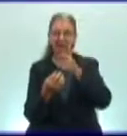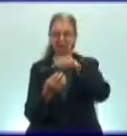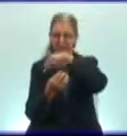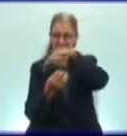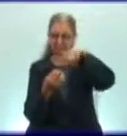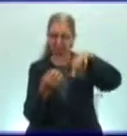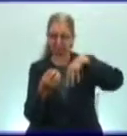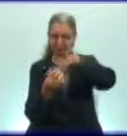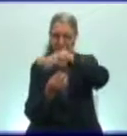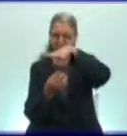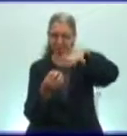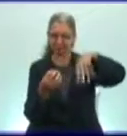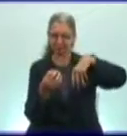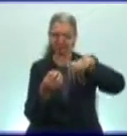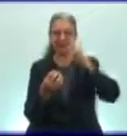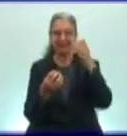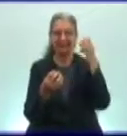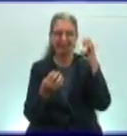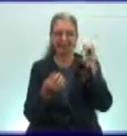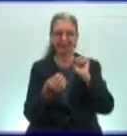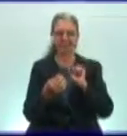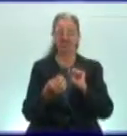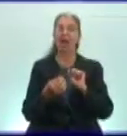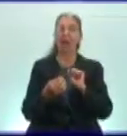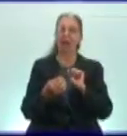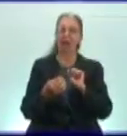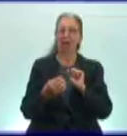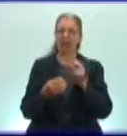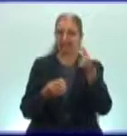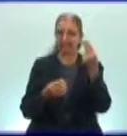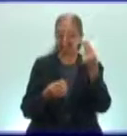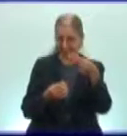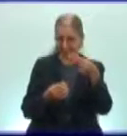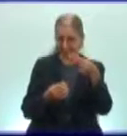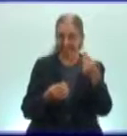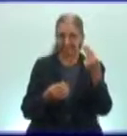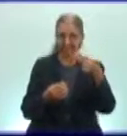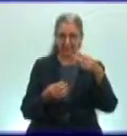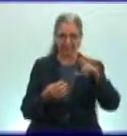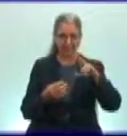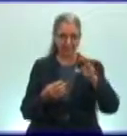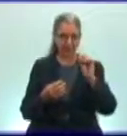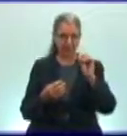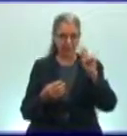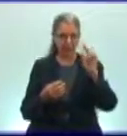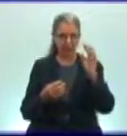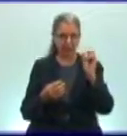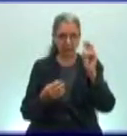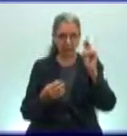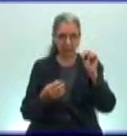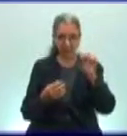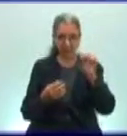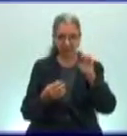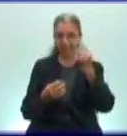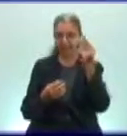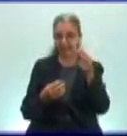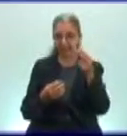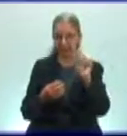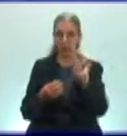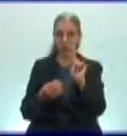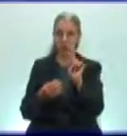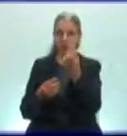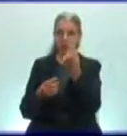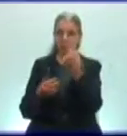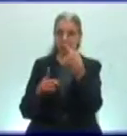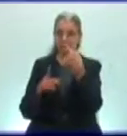los protones, que son los que tienen carga positiva, están en el núcleo, al igual que los neutrones, que